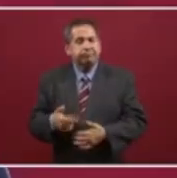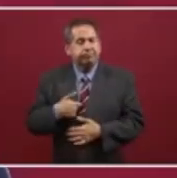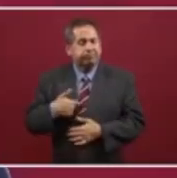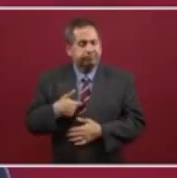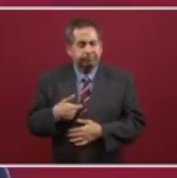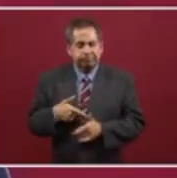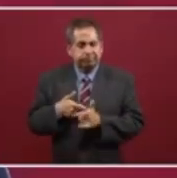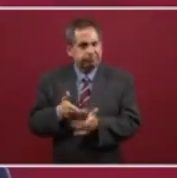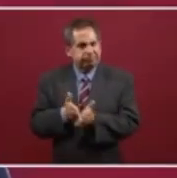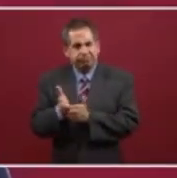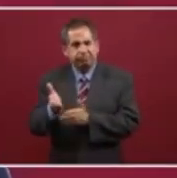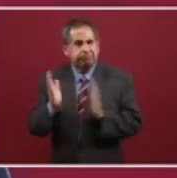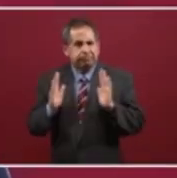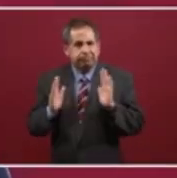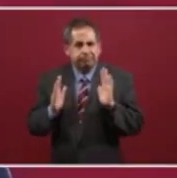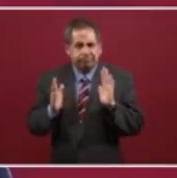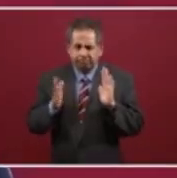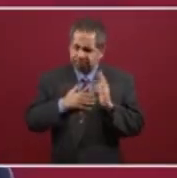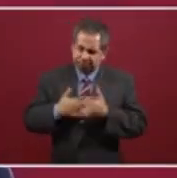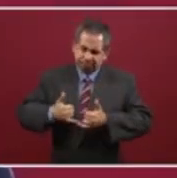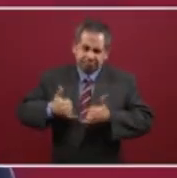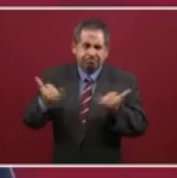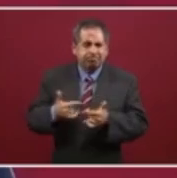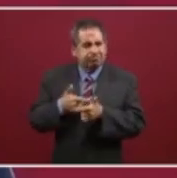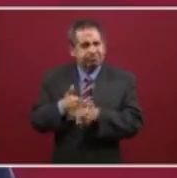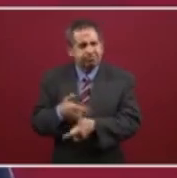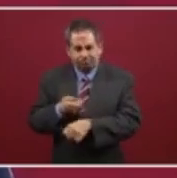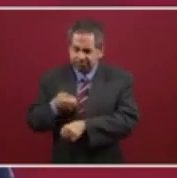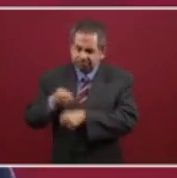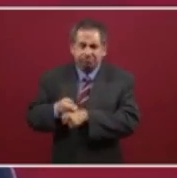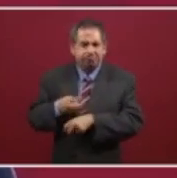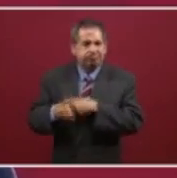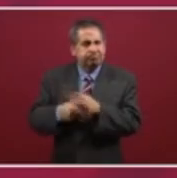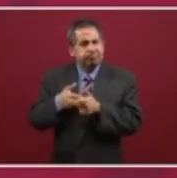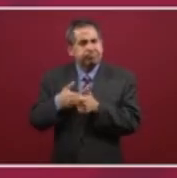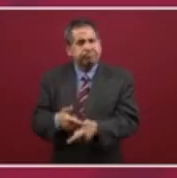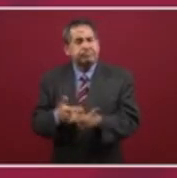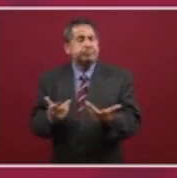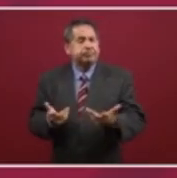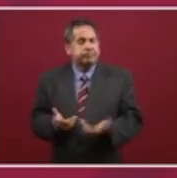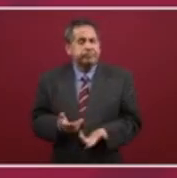la terquedad en la